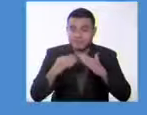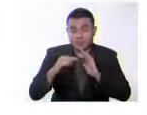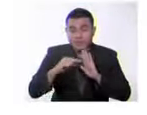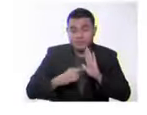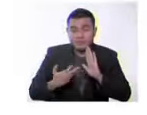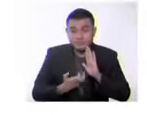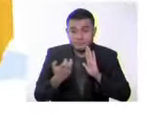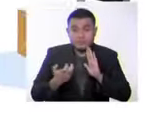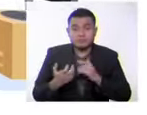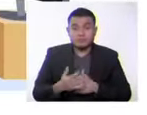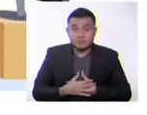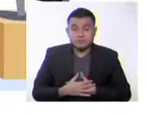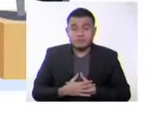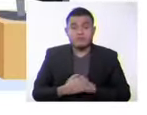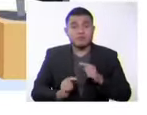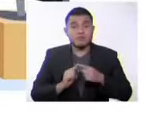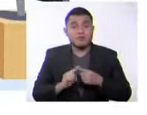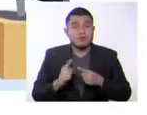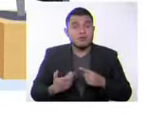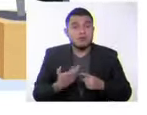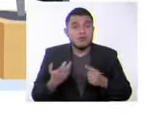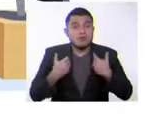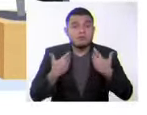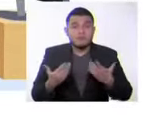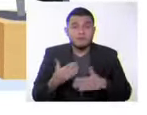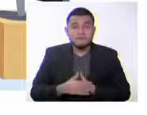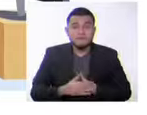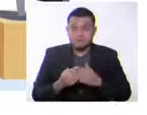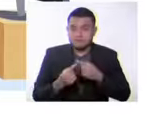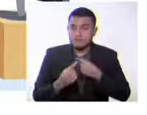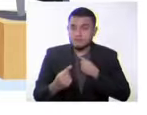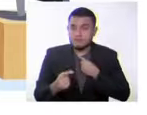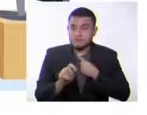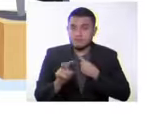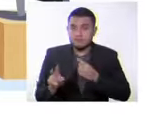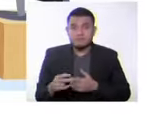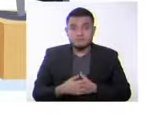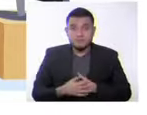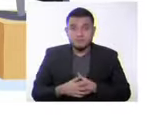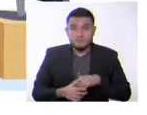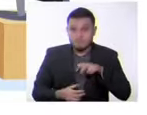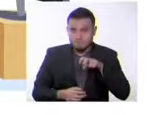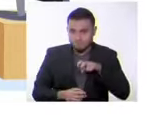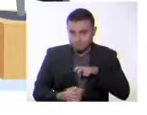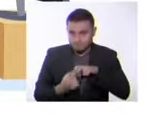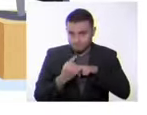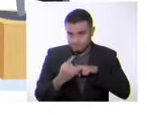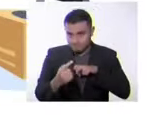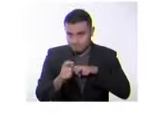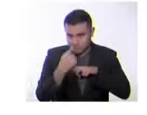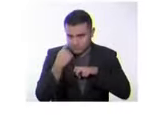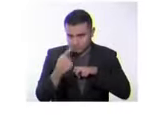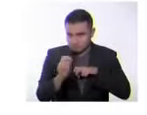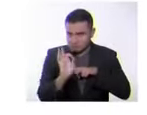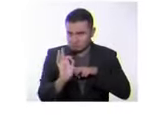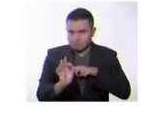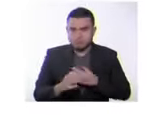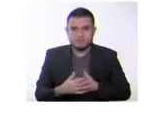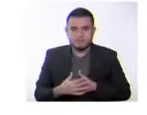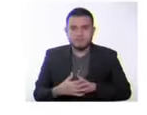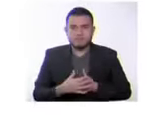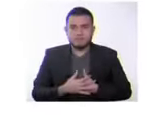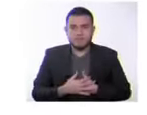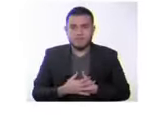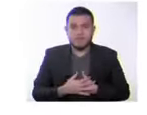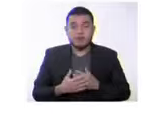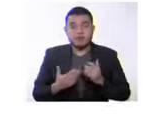comportar. Primeramente debemos de distanciarnos del televisor para que podamos tener una visibilidad adecuada. También,